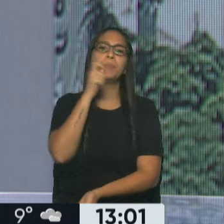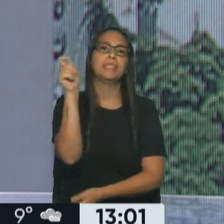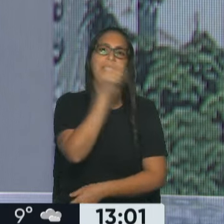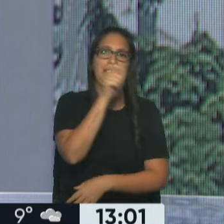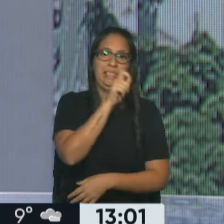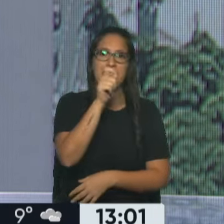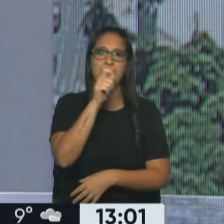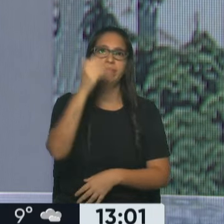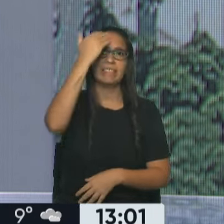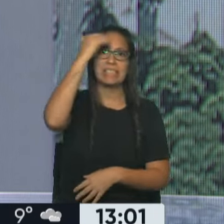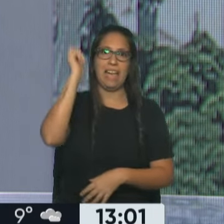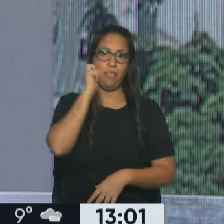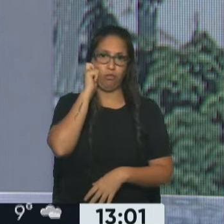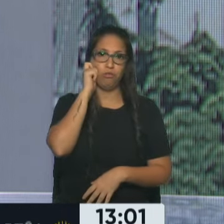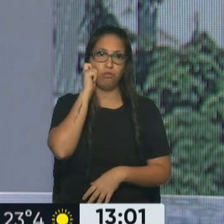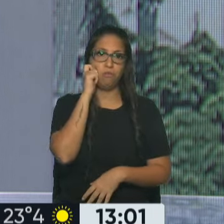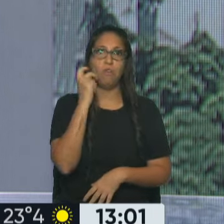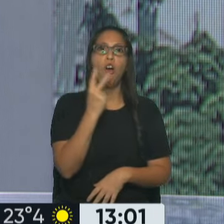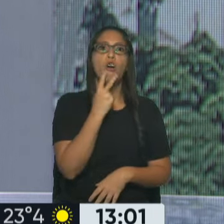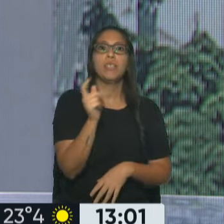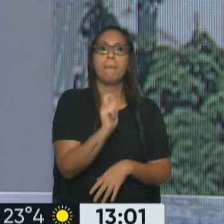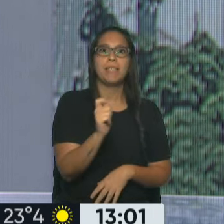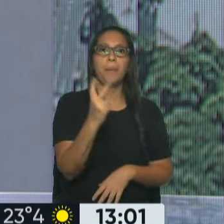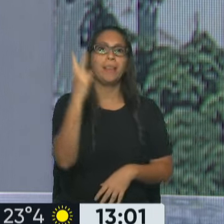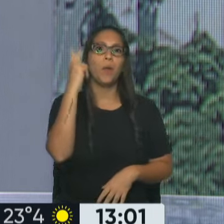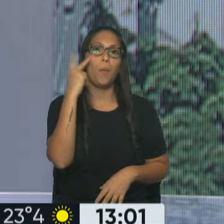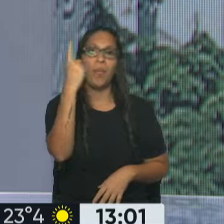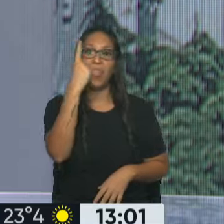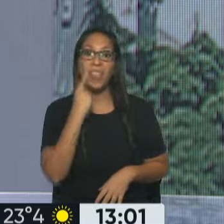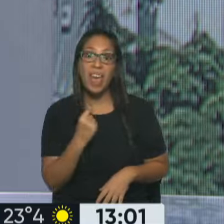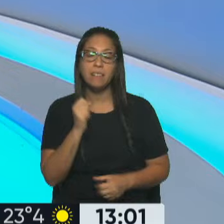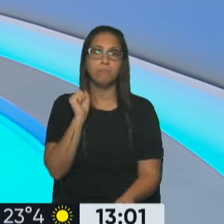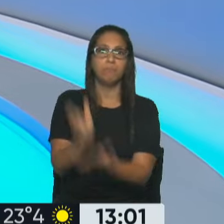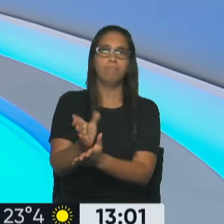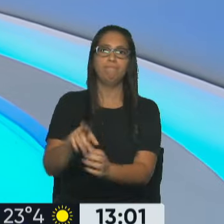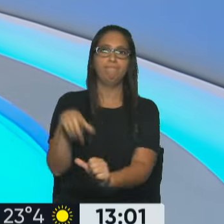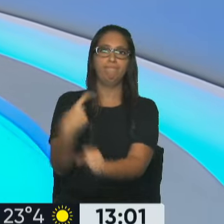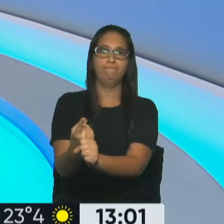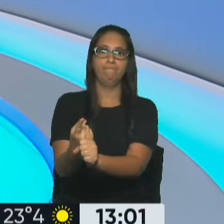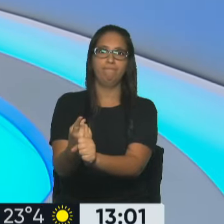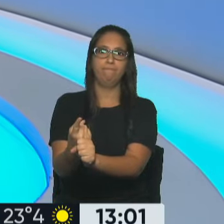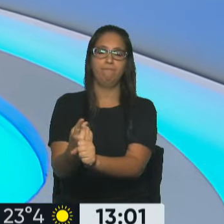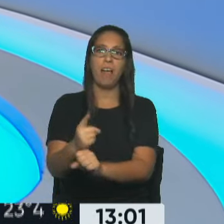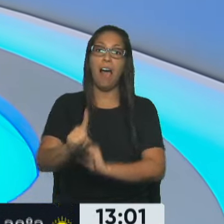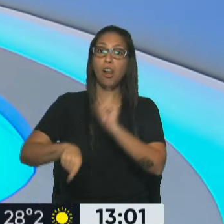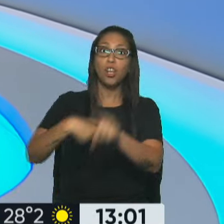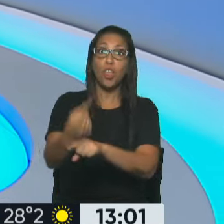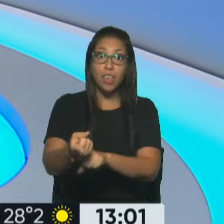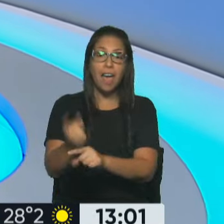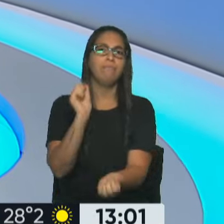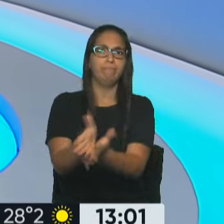chica de 15 años, 11 meses y 29 días es inimputable. Al día siguiente es